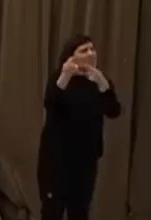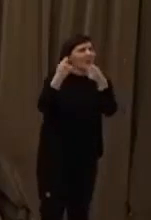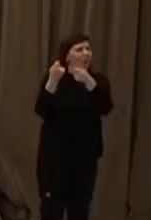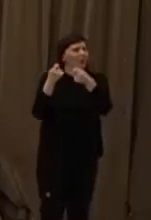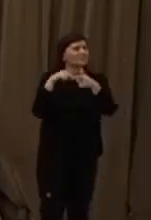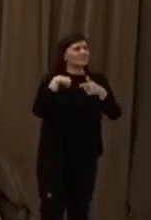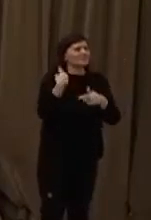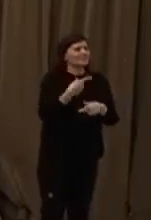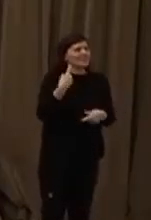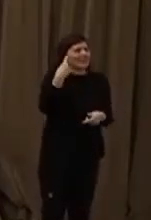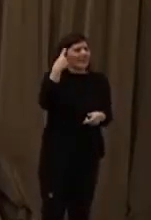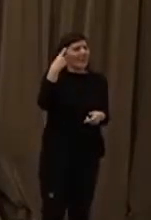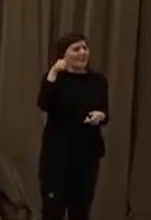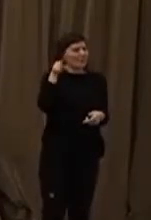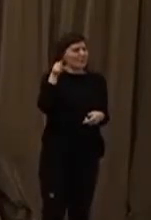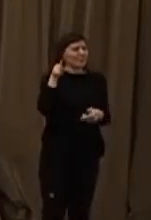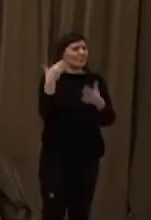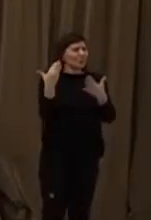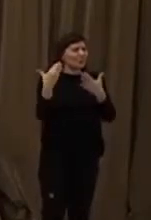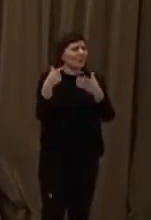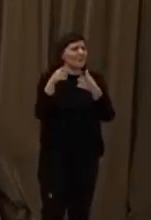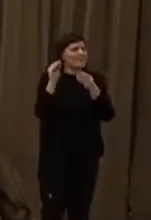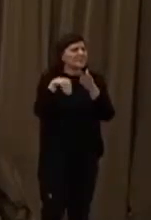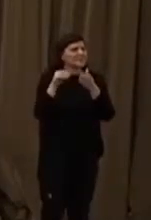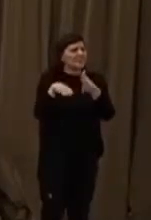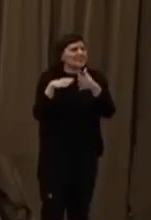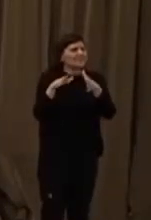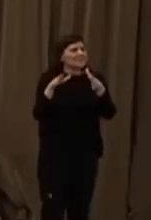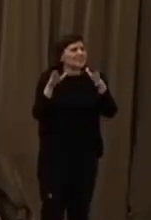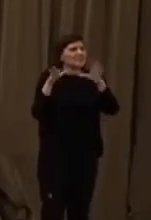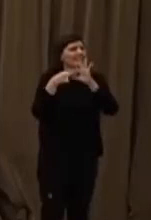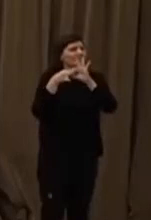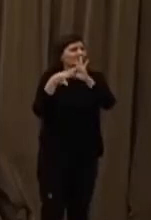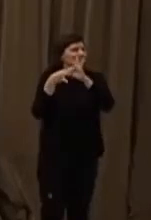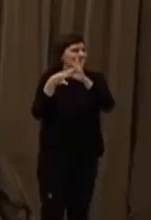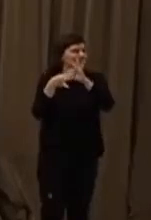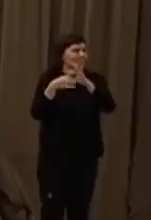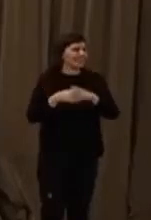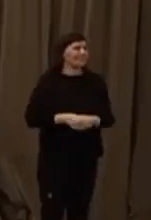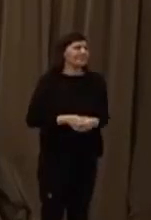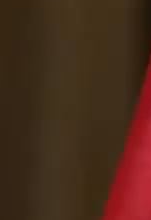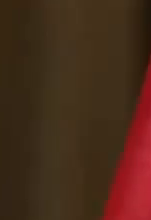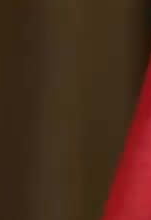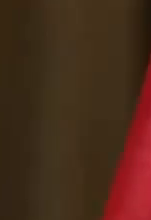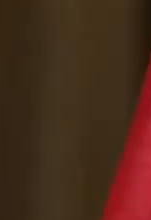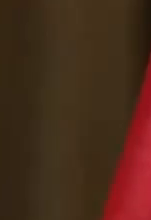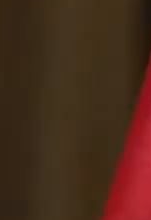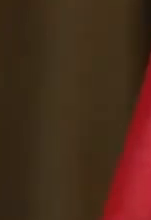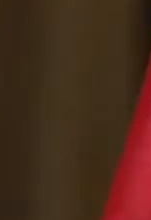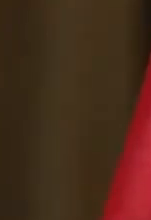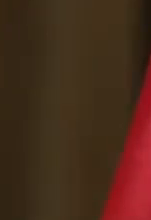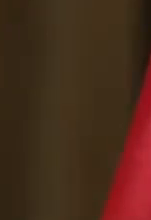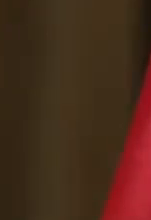creemos profundamente está la posibilidad de seguir ampliando los vínculos. Y el comercio exterior para nosotros no